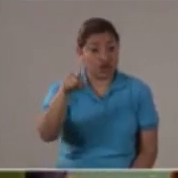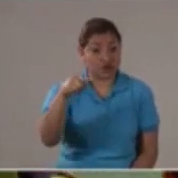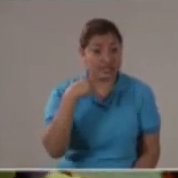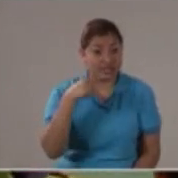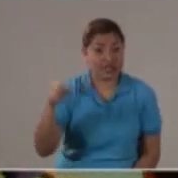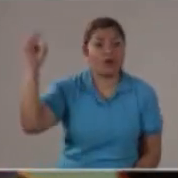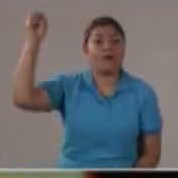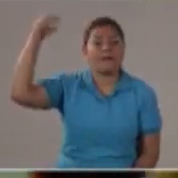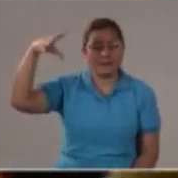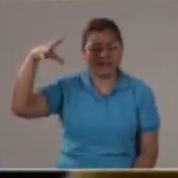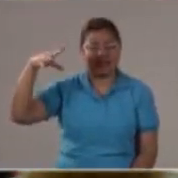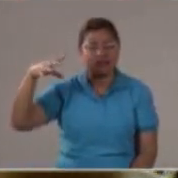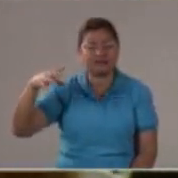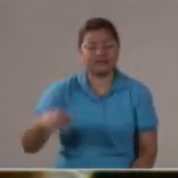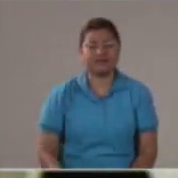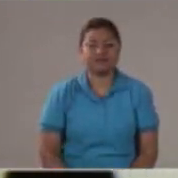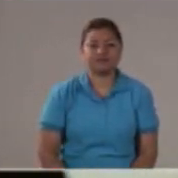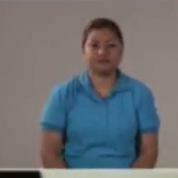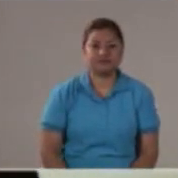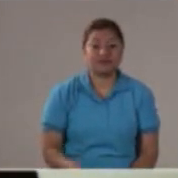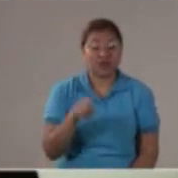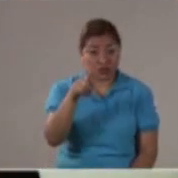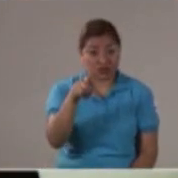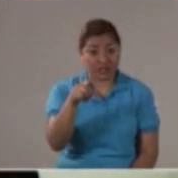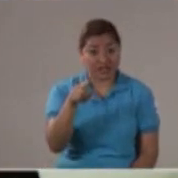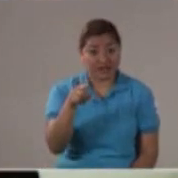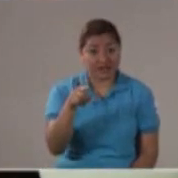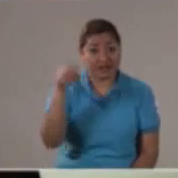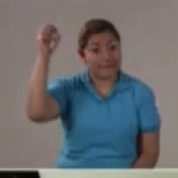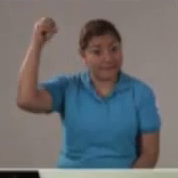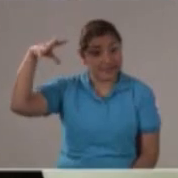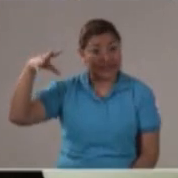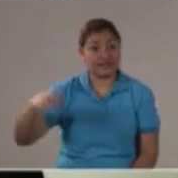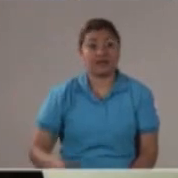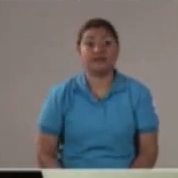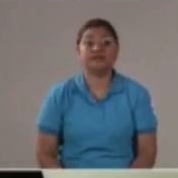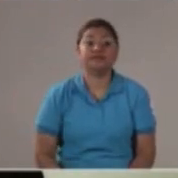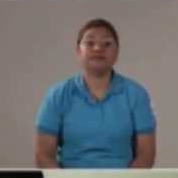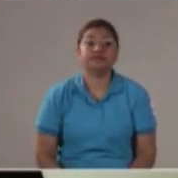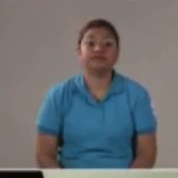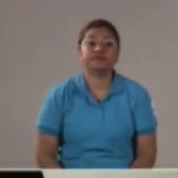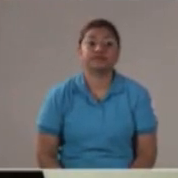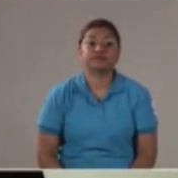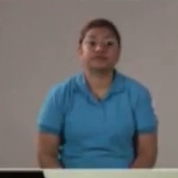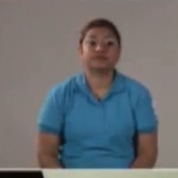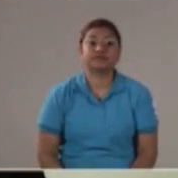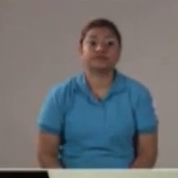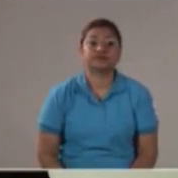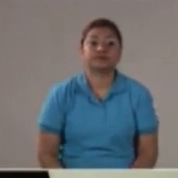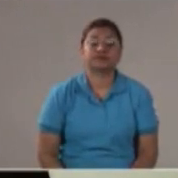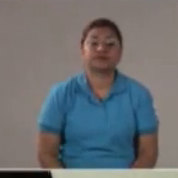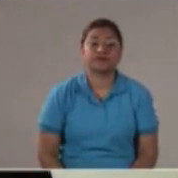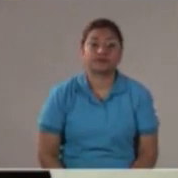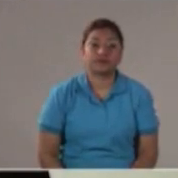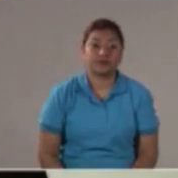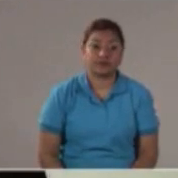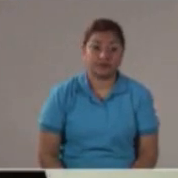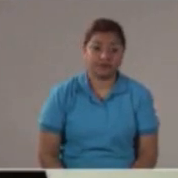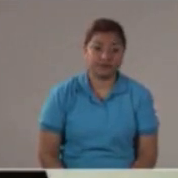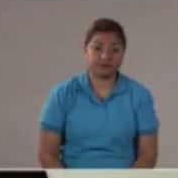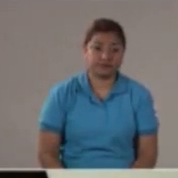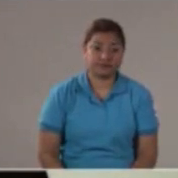A ver, diga, mire pues, bendiga. Que el Señor te prospere. Bueno, ahí ya está bendiciendo